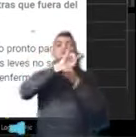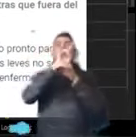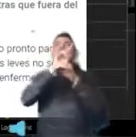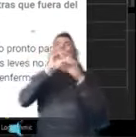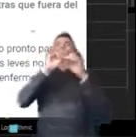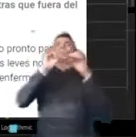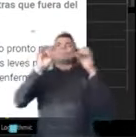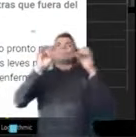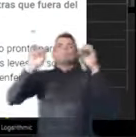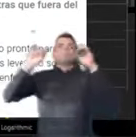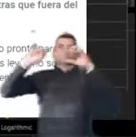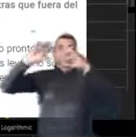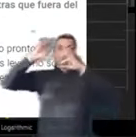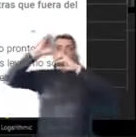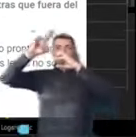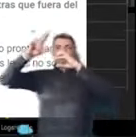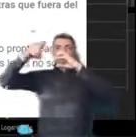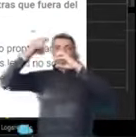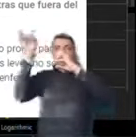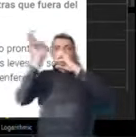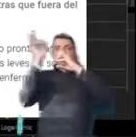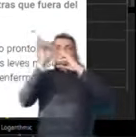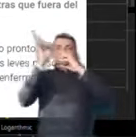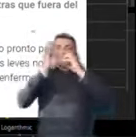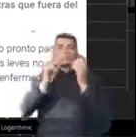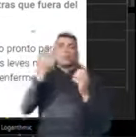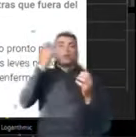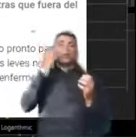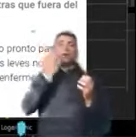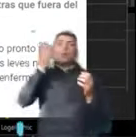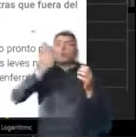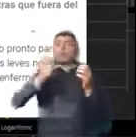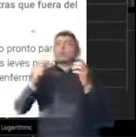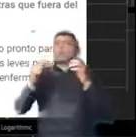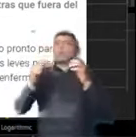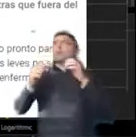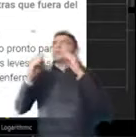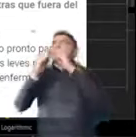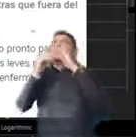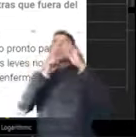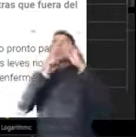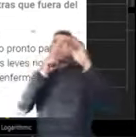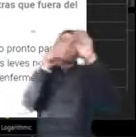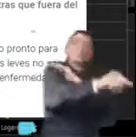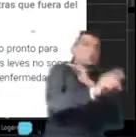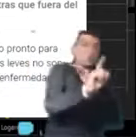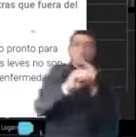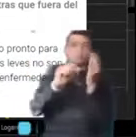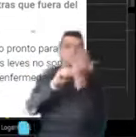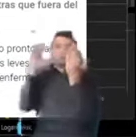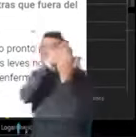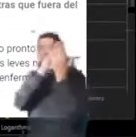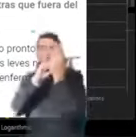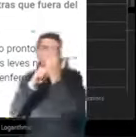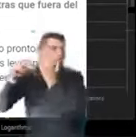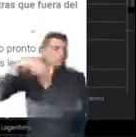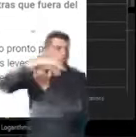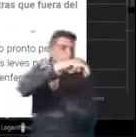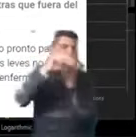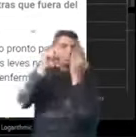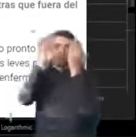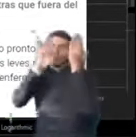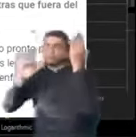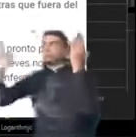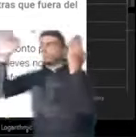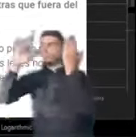pues no abandonara el espacio de aislamiento designado. Algo para resaltar es que allá son tan